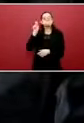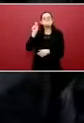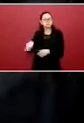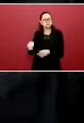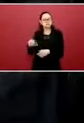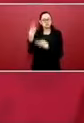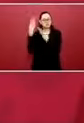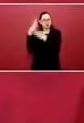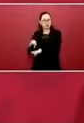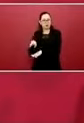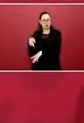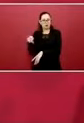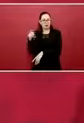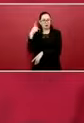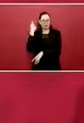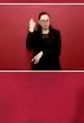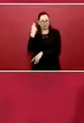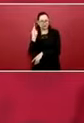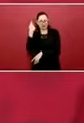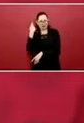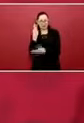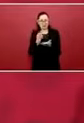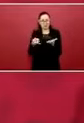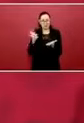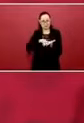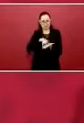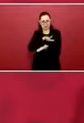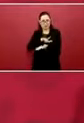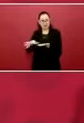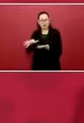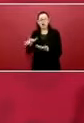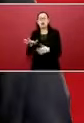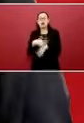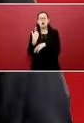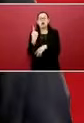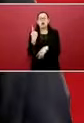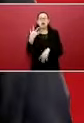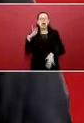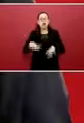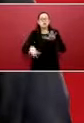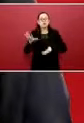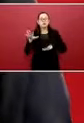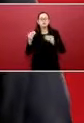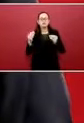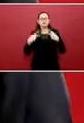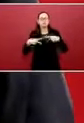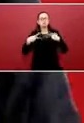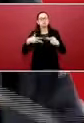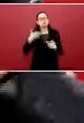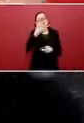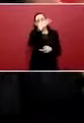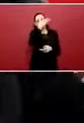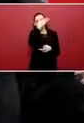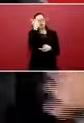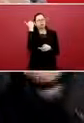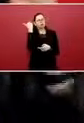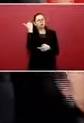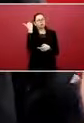entregándose este apoyo, porque muchos no se enteran